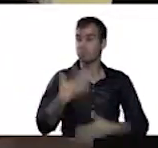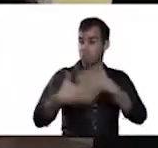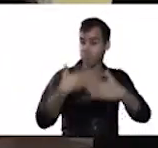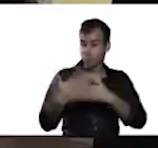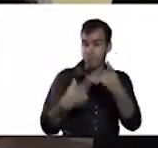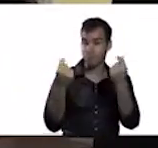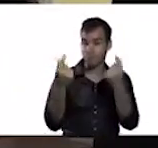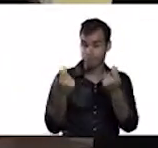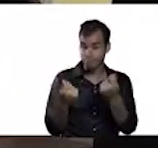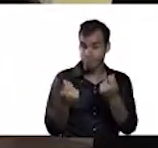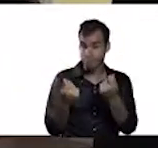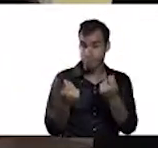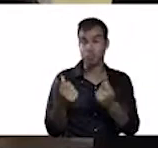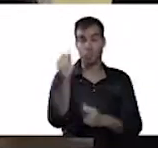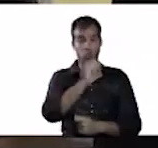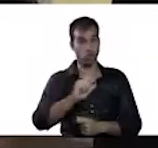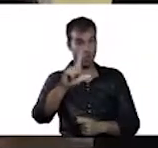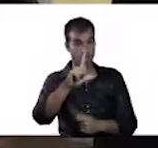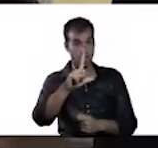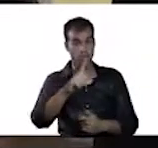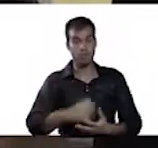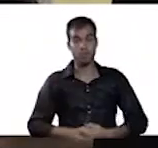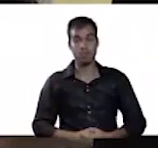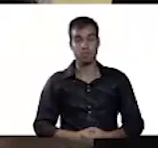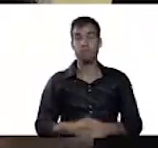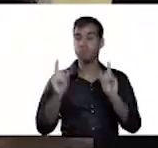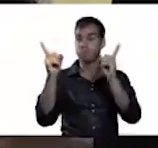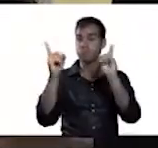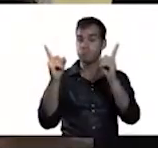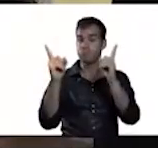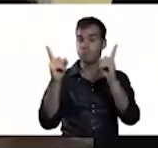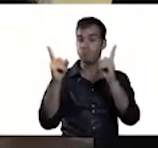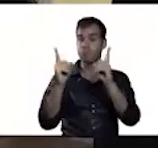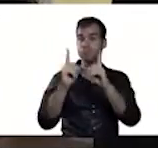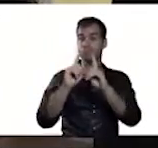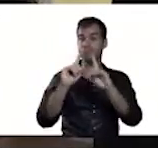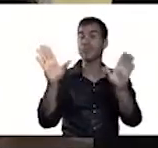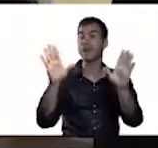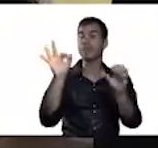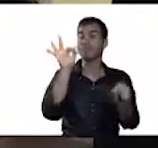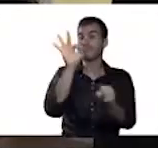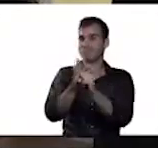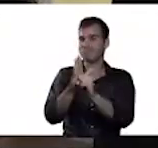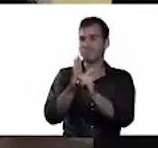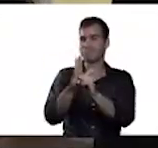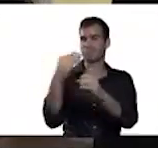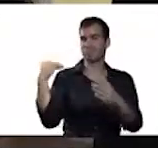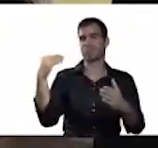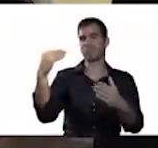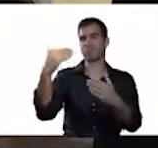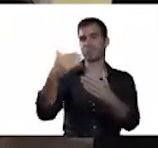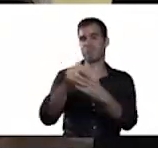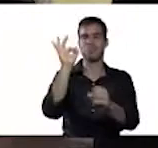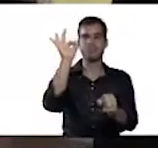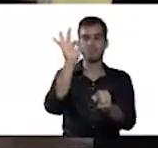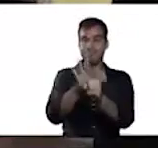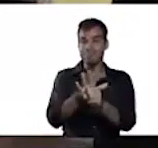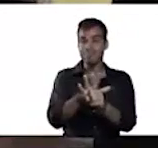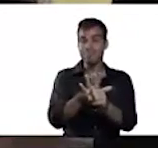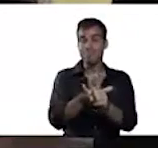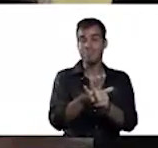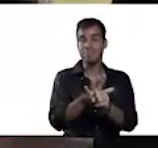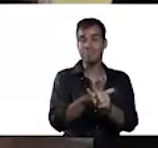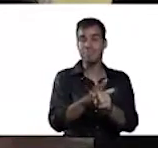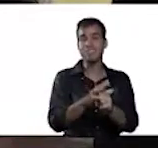la crisis económica, social, política que ya atravesaba el zarismo desde